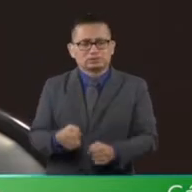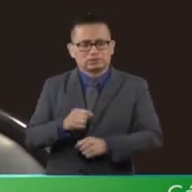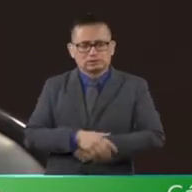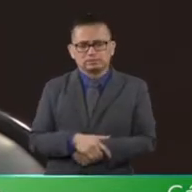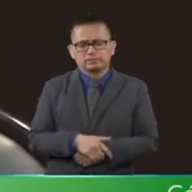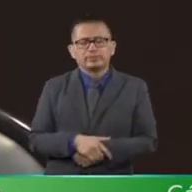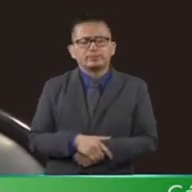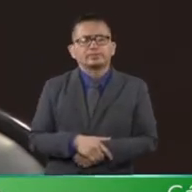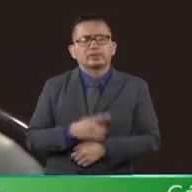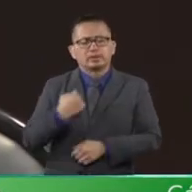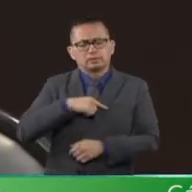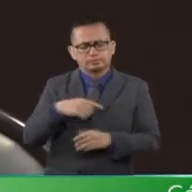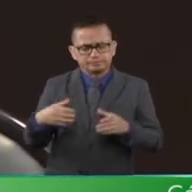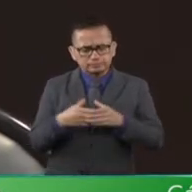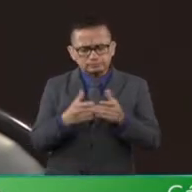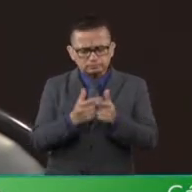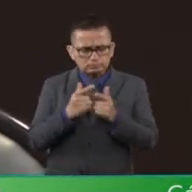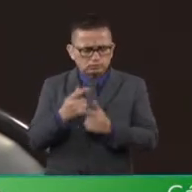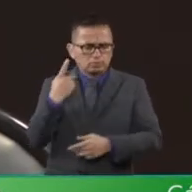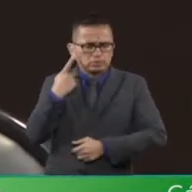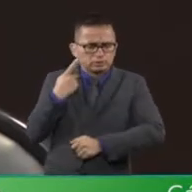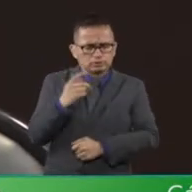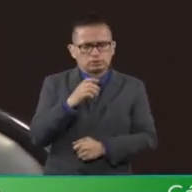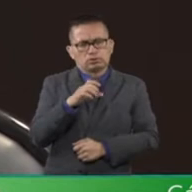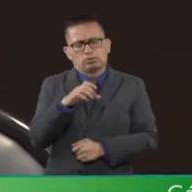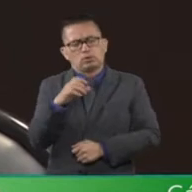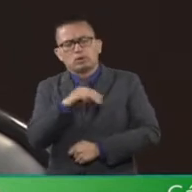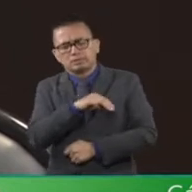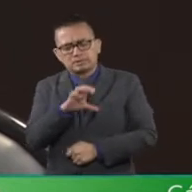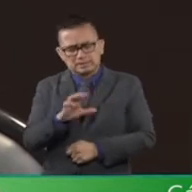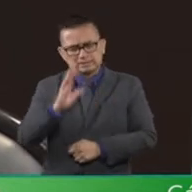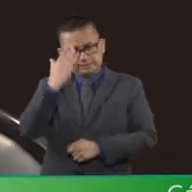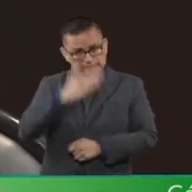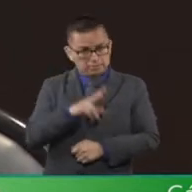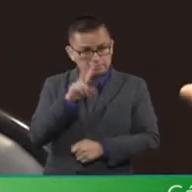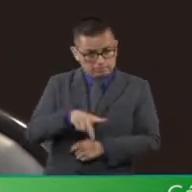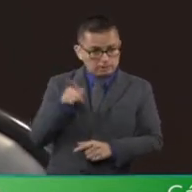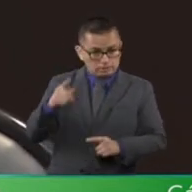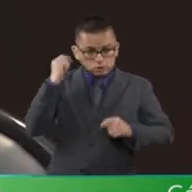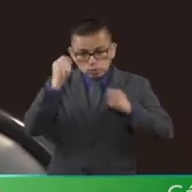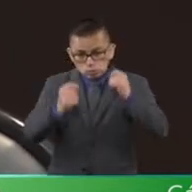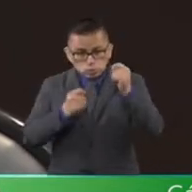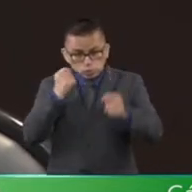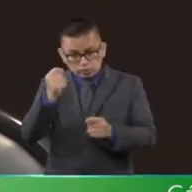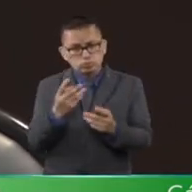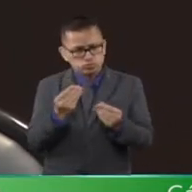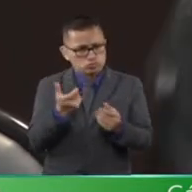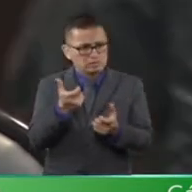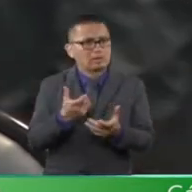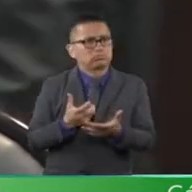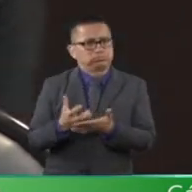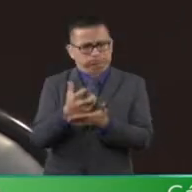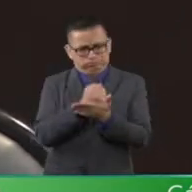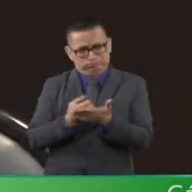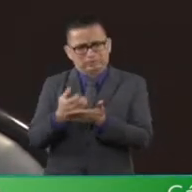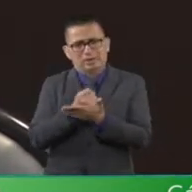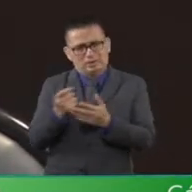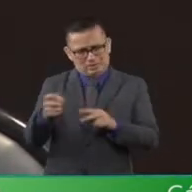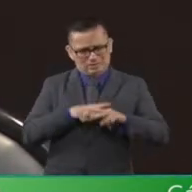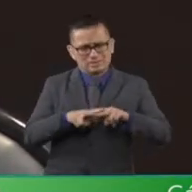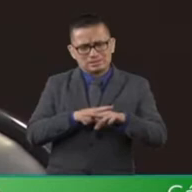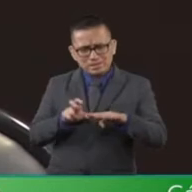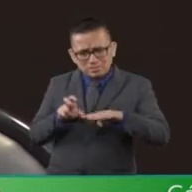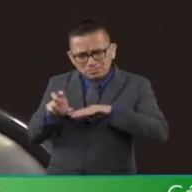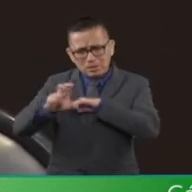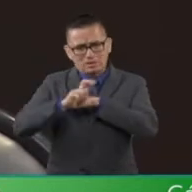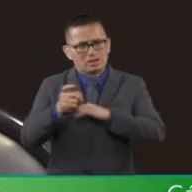derrama económica y el crecimiento de la oferta turística en el tren Maya que ha traído al estado de Quintana